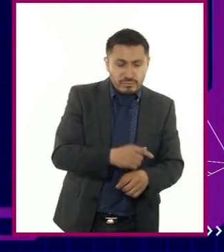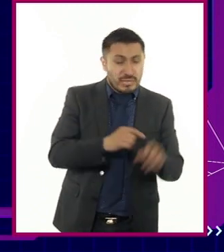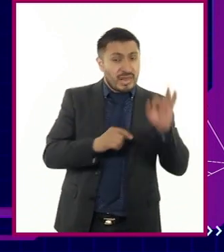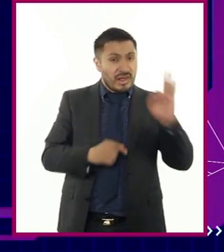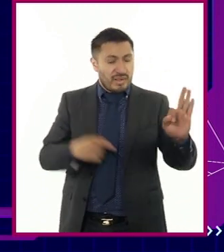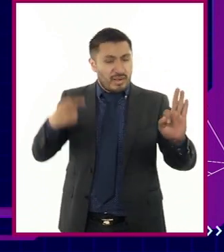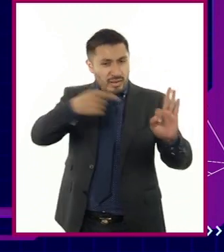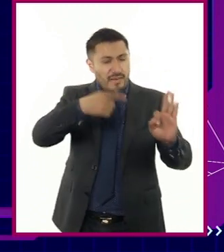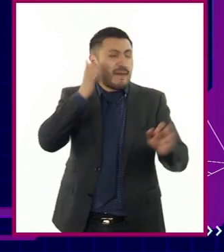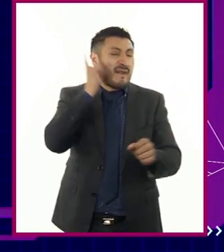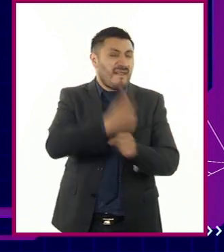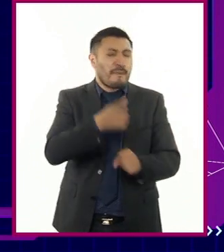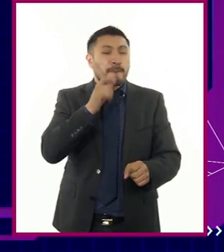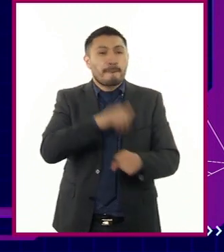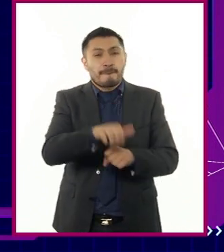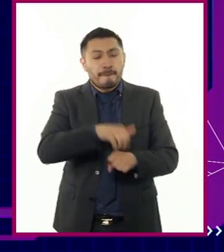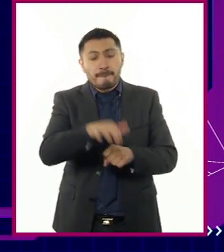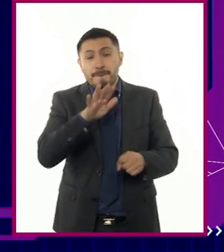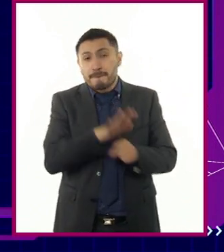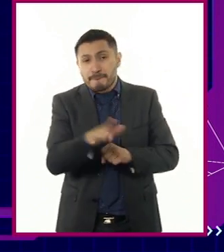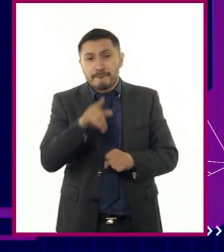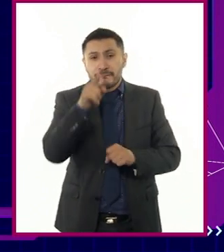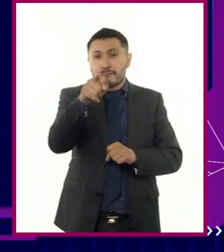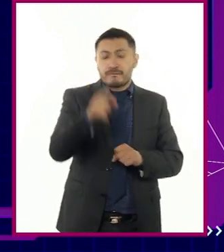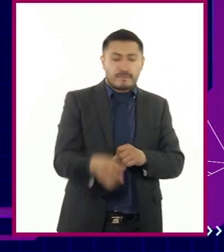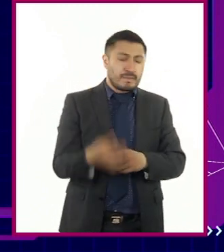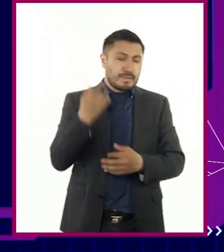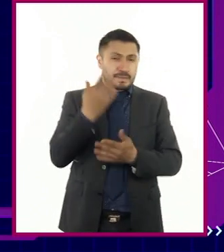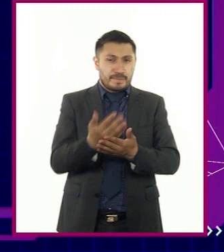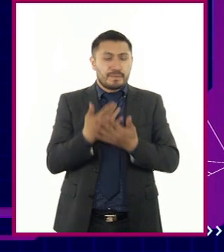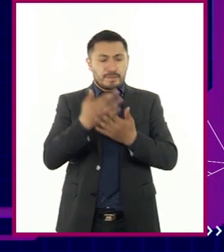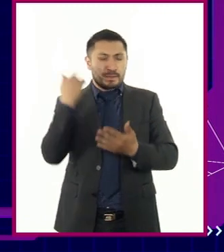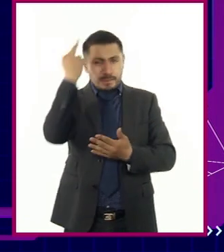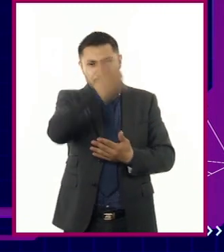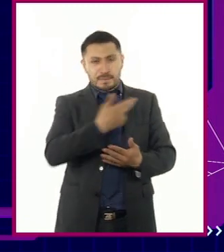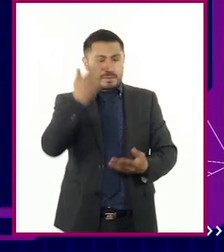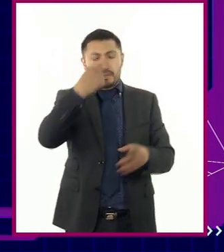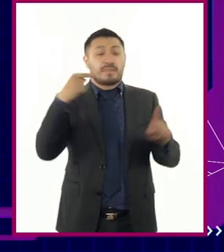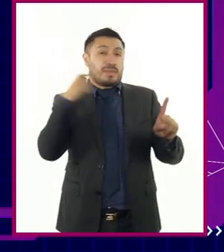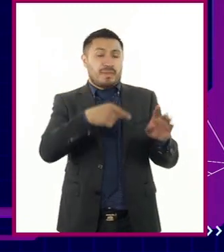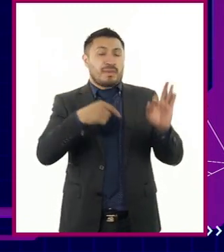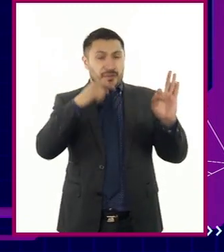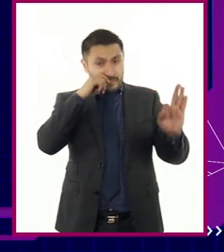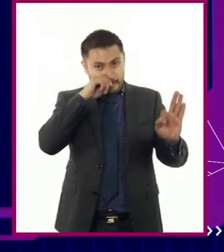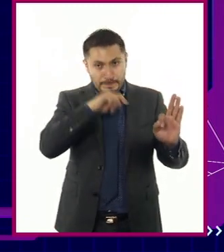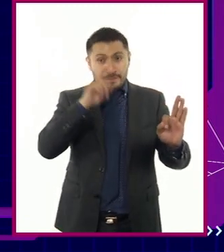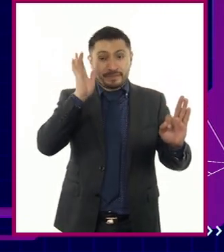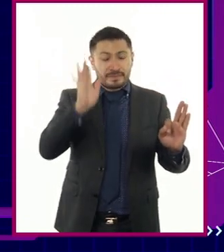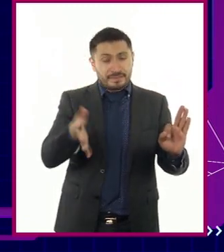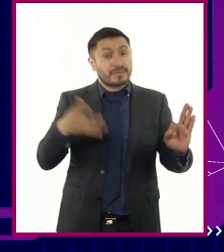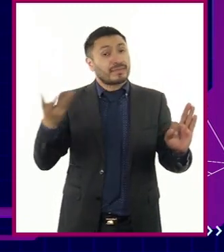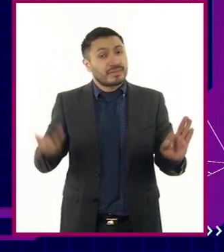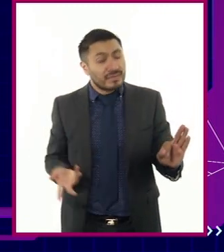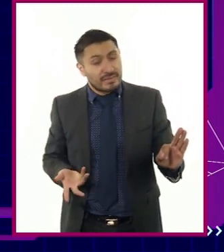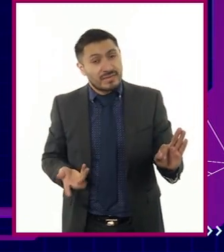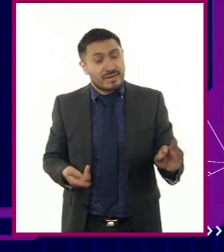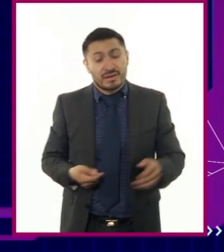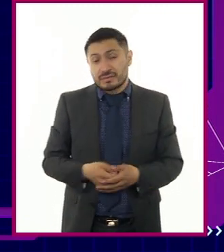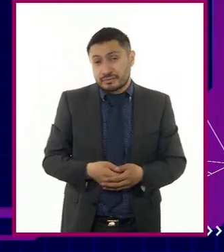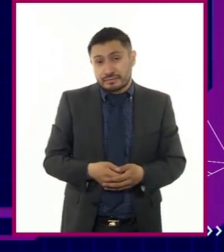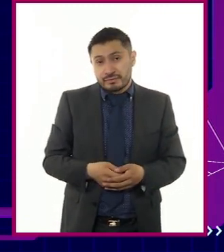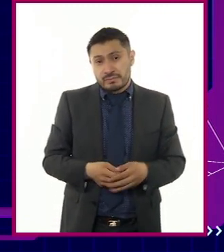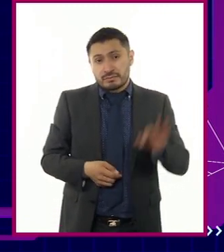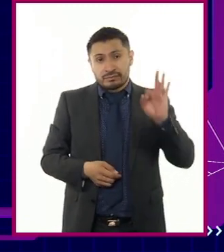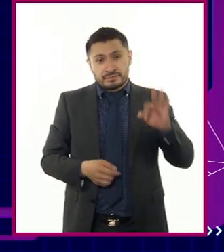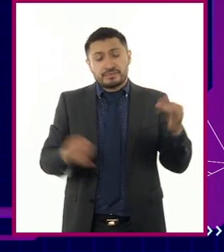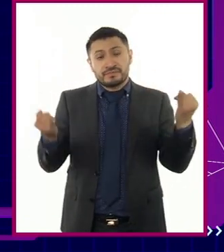f. Allá en casa, tomen un momento para realizar el despeje de f. ¿Ya despejaron la incógnita?